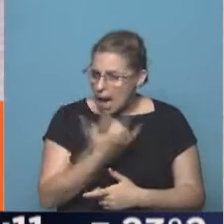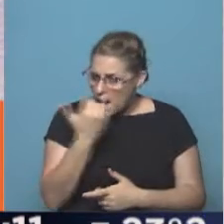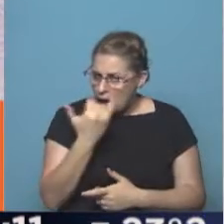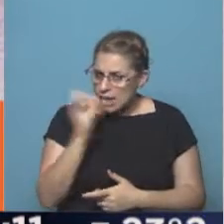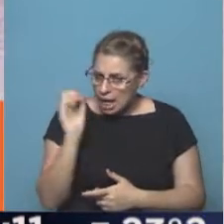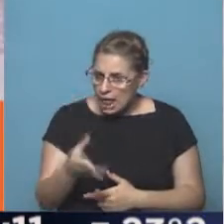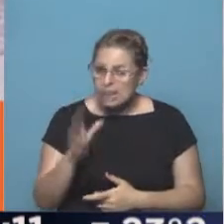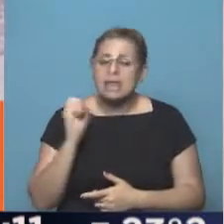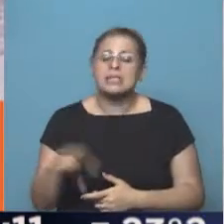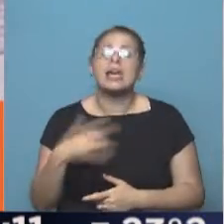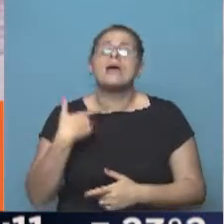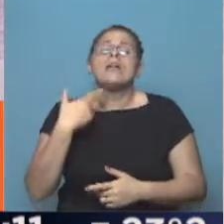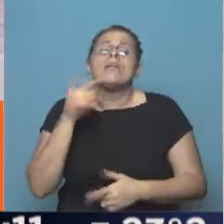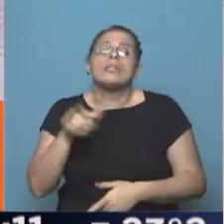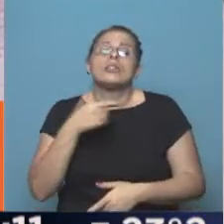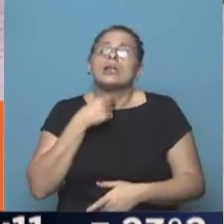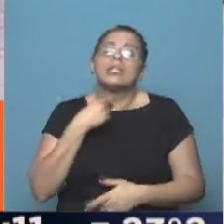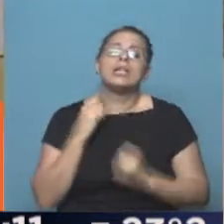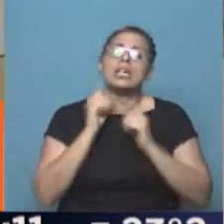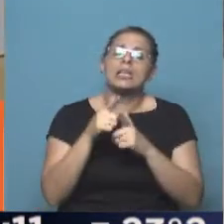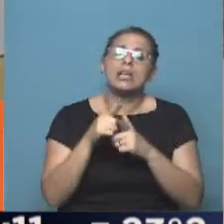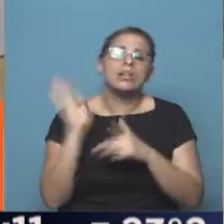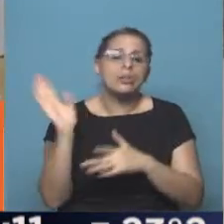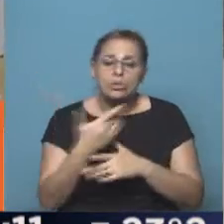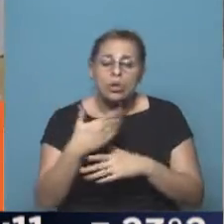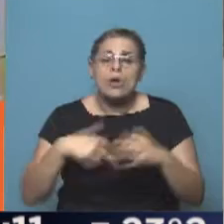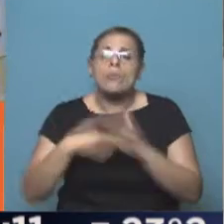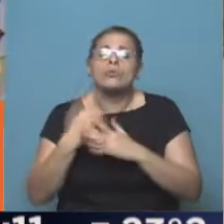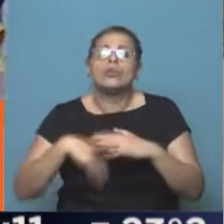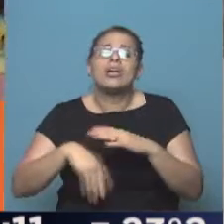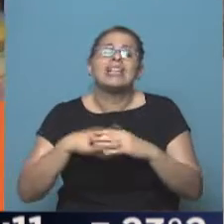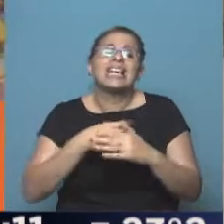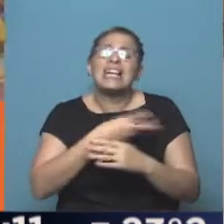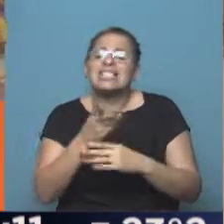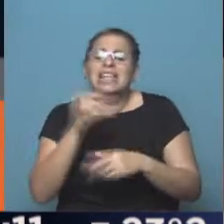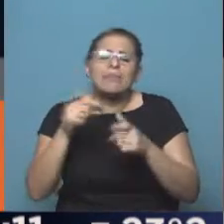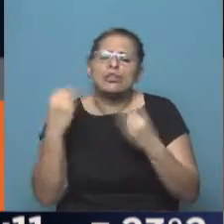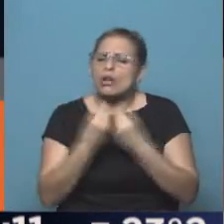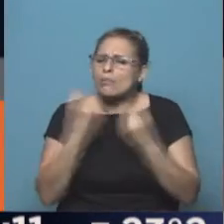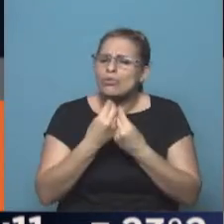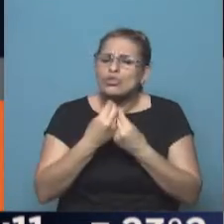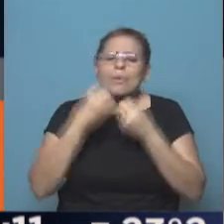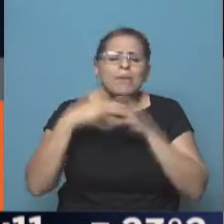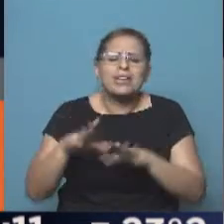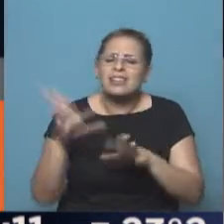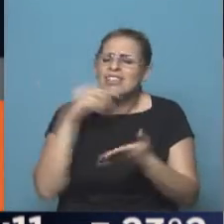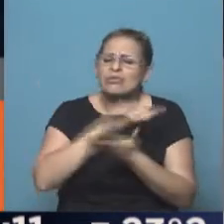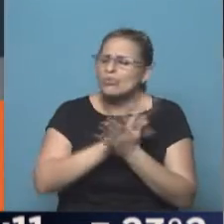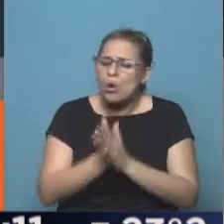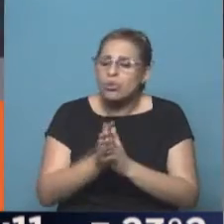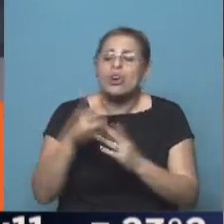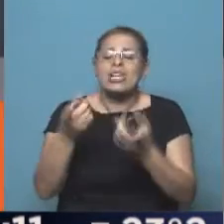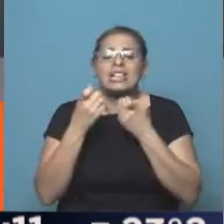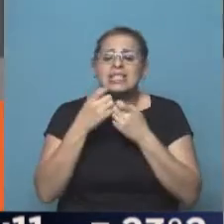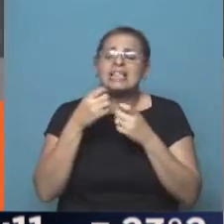uno trata en lo posible de darle lo que más se puede. La mayoría perdió todo. Necesitamos para esta gente que está inundado, cuando